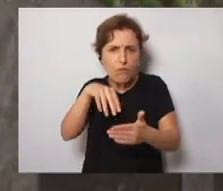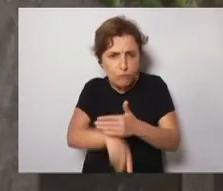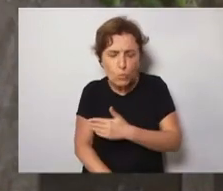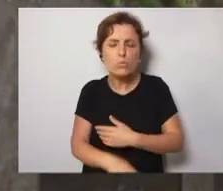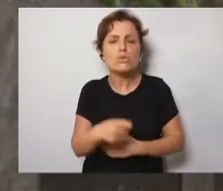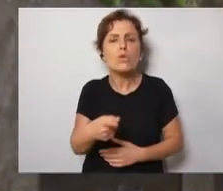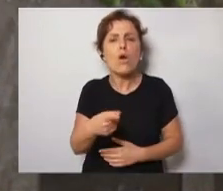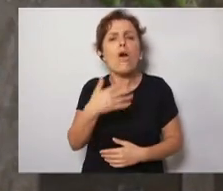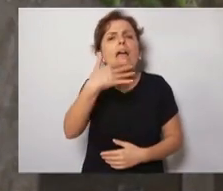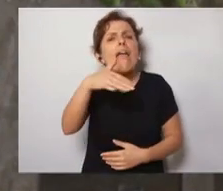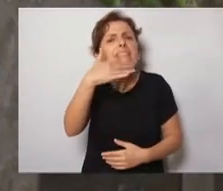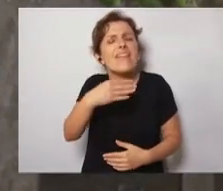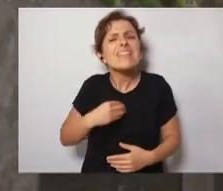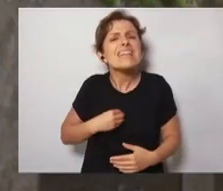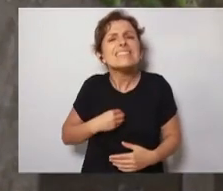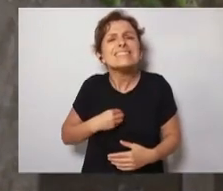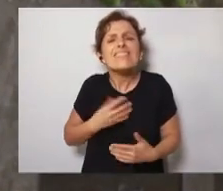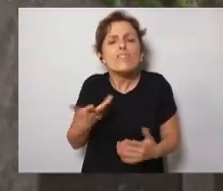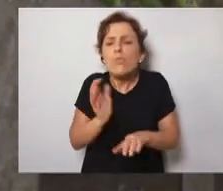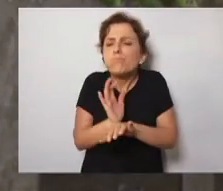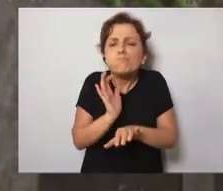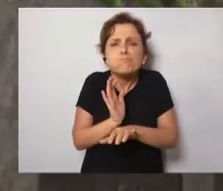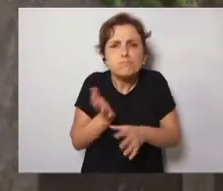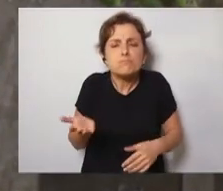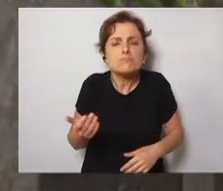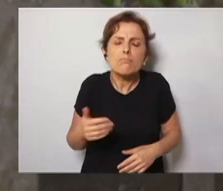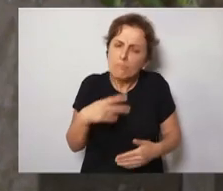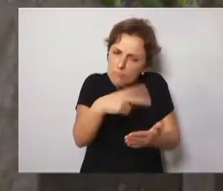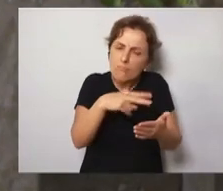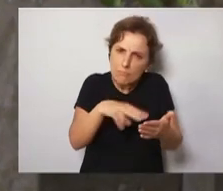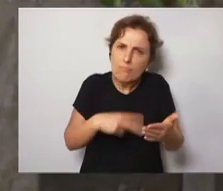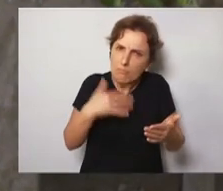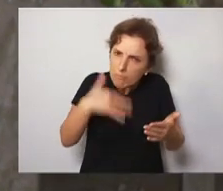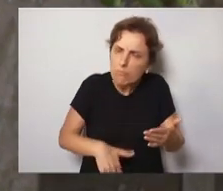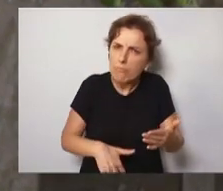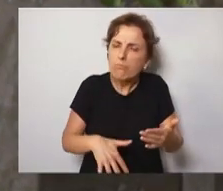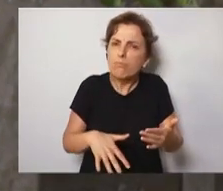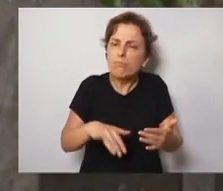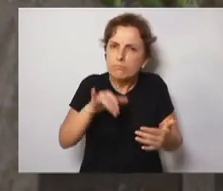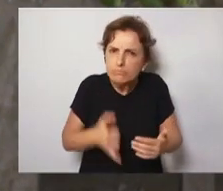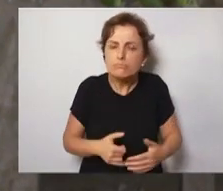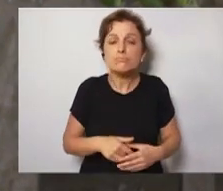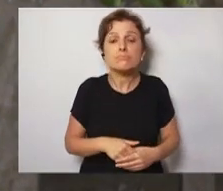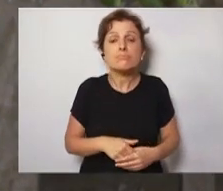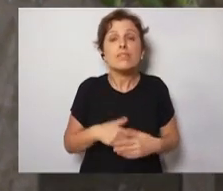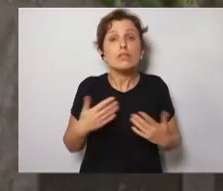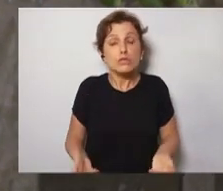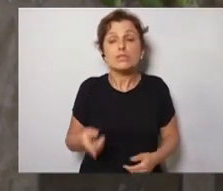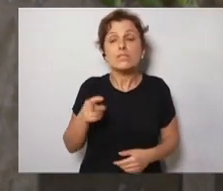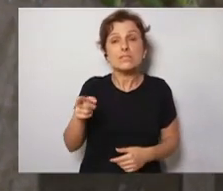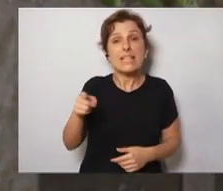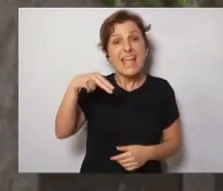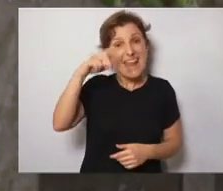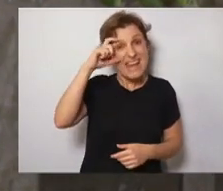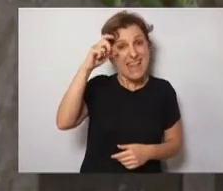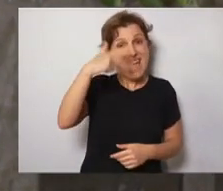de manera que se comprendió la lectura entonces nehemías el gobernador